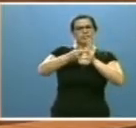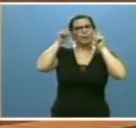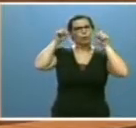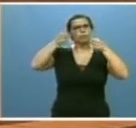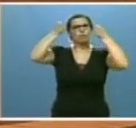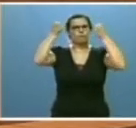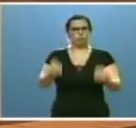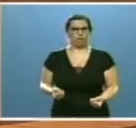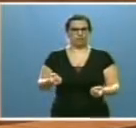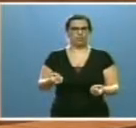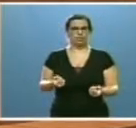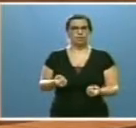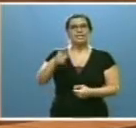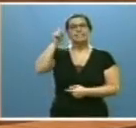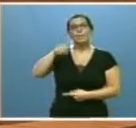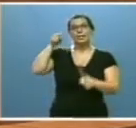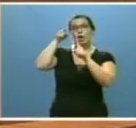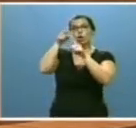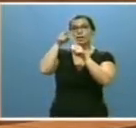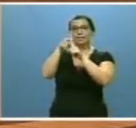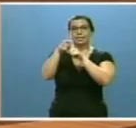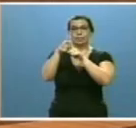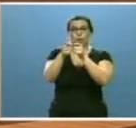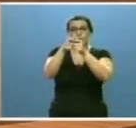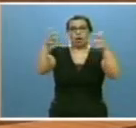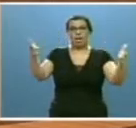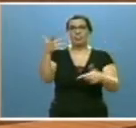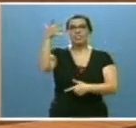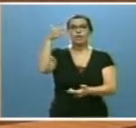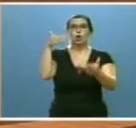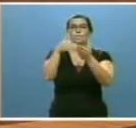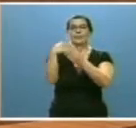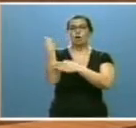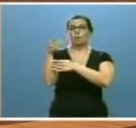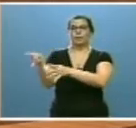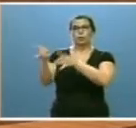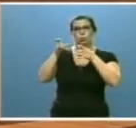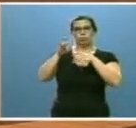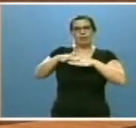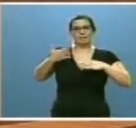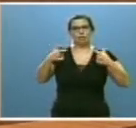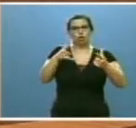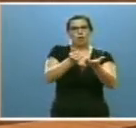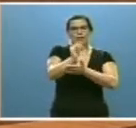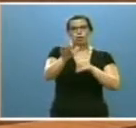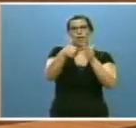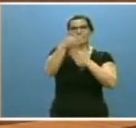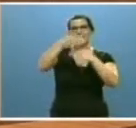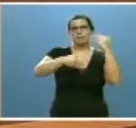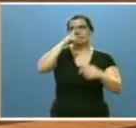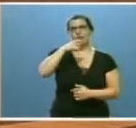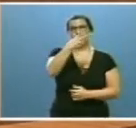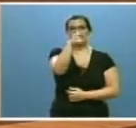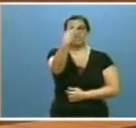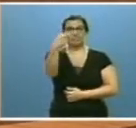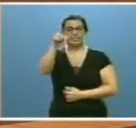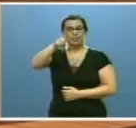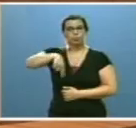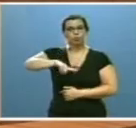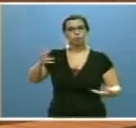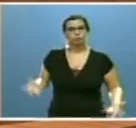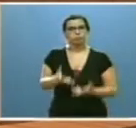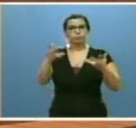impulsaremos el ya citado objetivo de incorporar 5.000 nuevos jóvenes al sector agrario hasta el año 22 mil 20 y fomentaremos